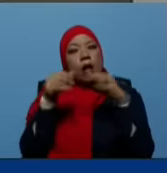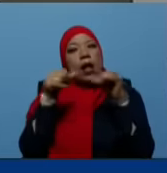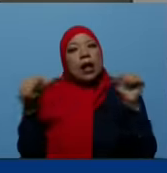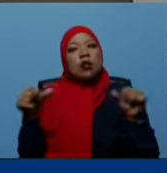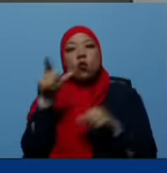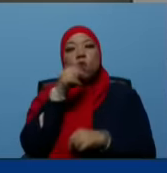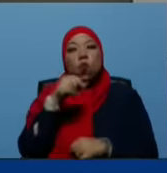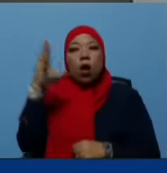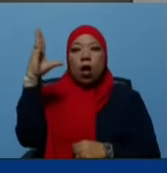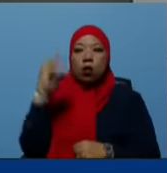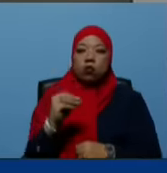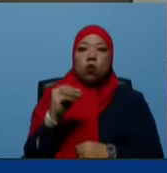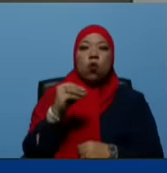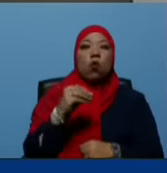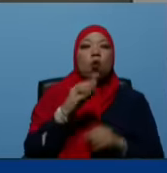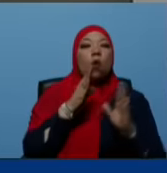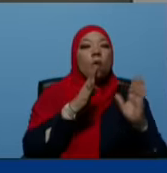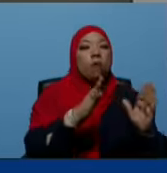por sector.